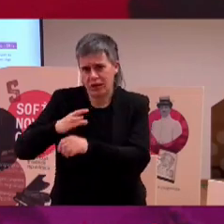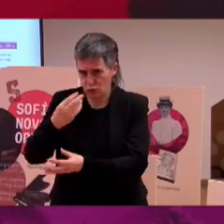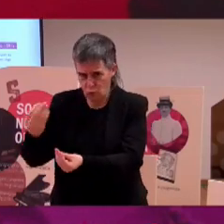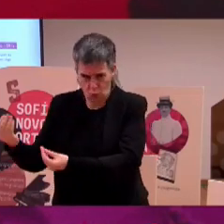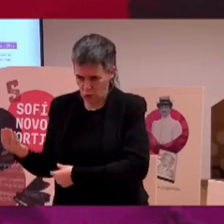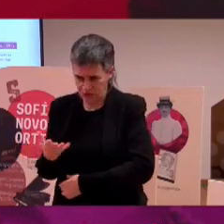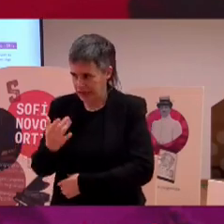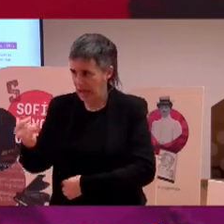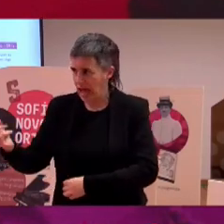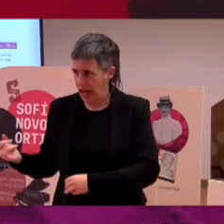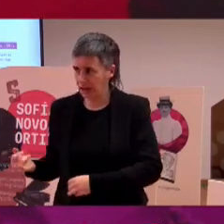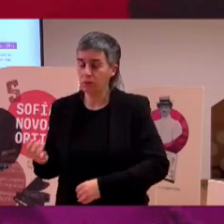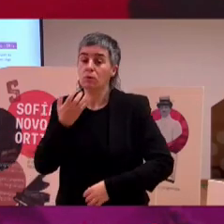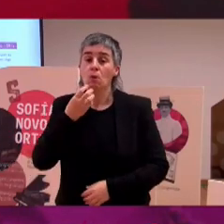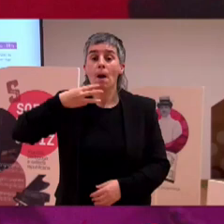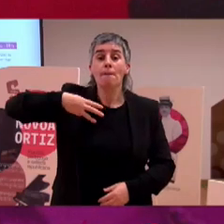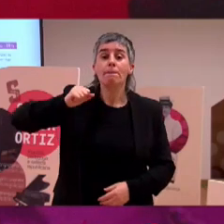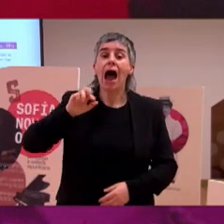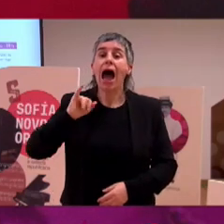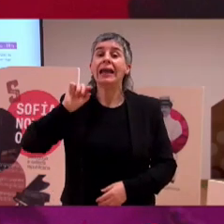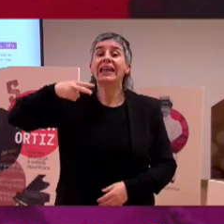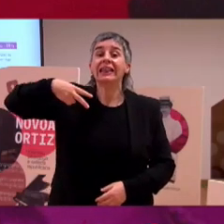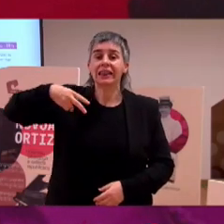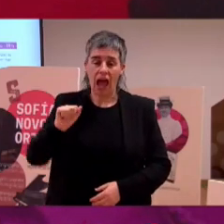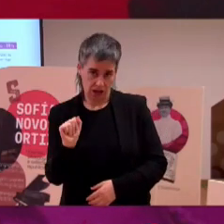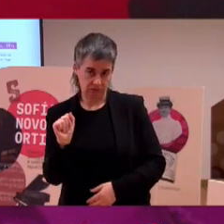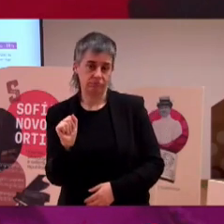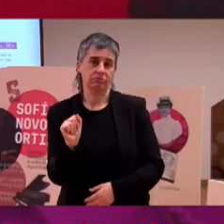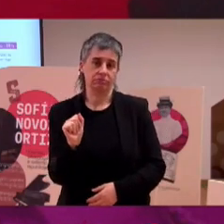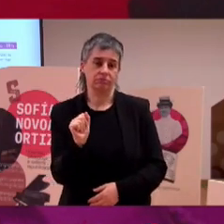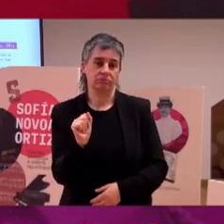ali. Pero ten a Marina, claro, pero ten a Marina.